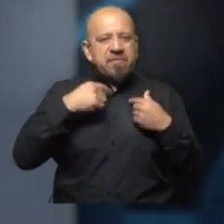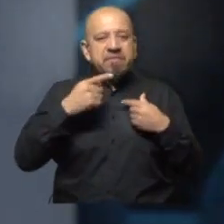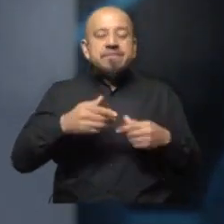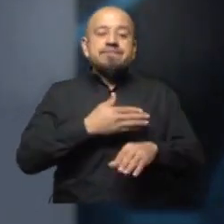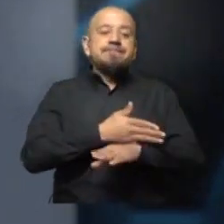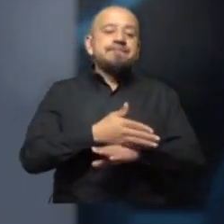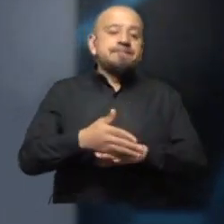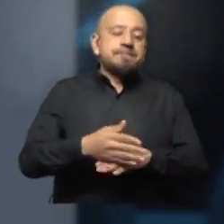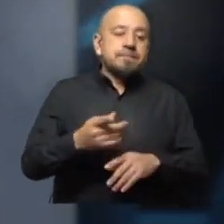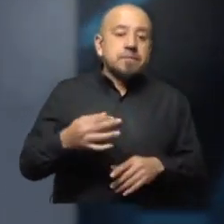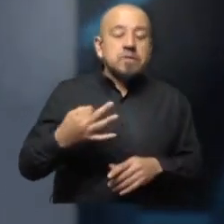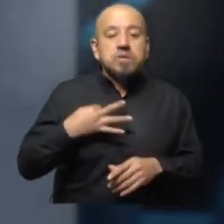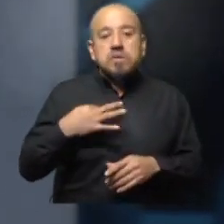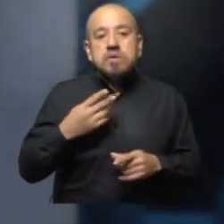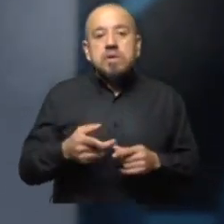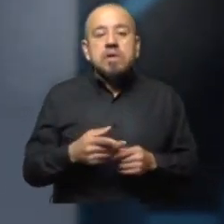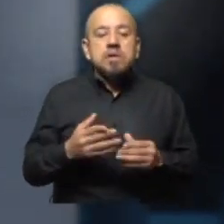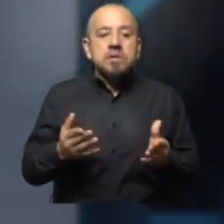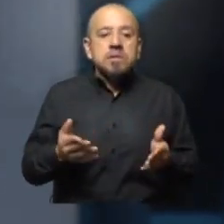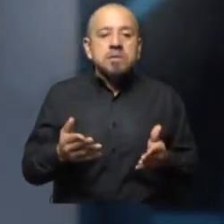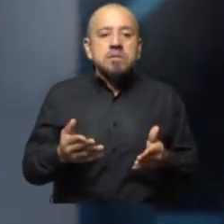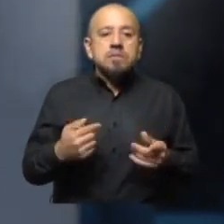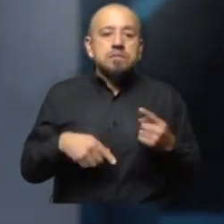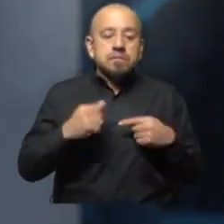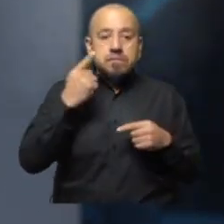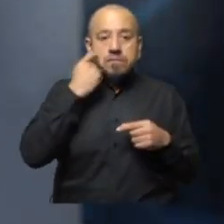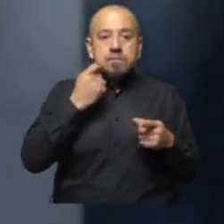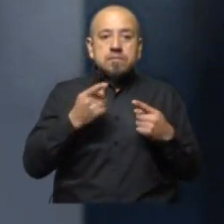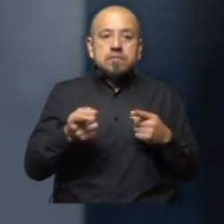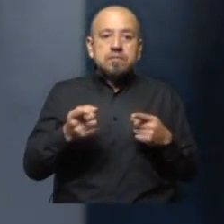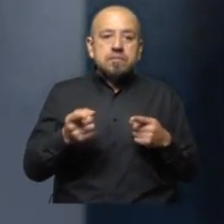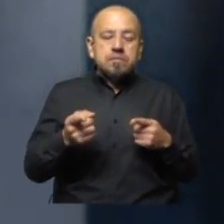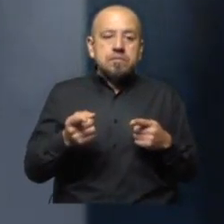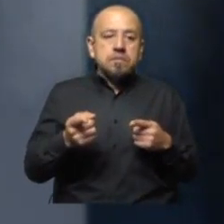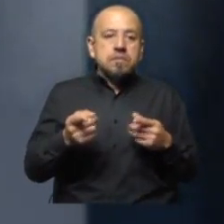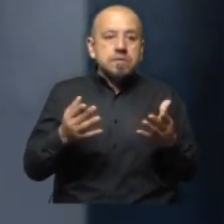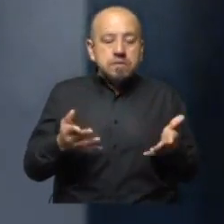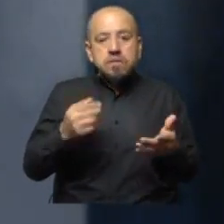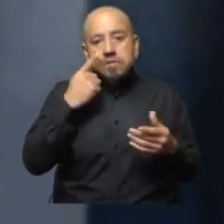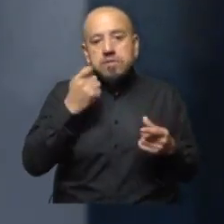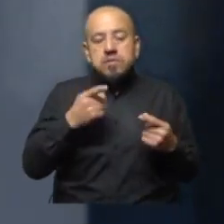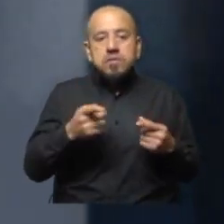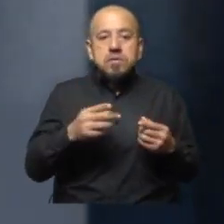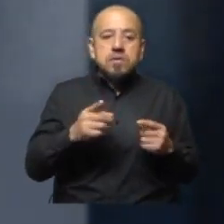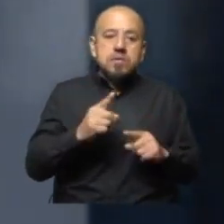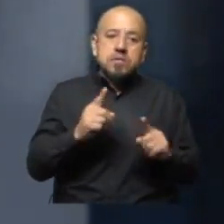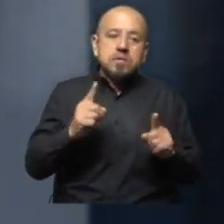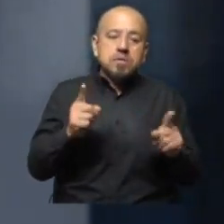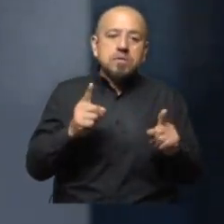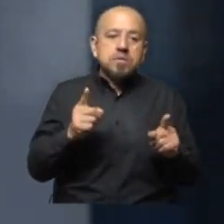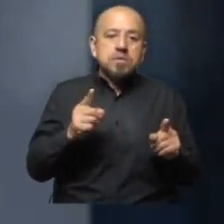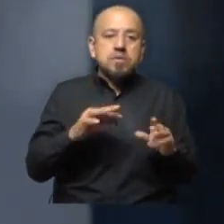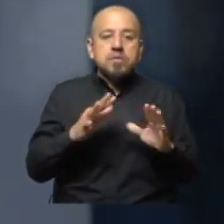este vamos a darnos cuenta de que de que quizás no era la elección más